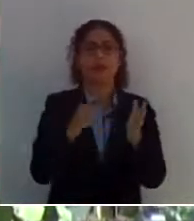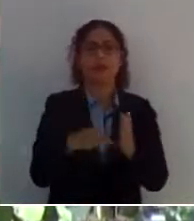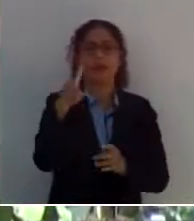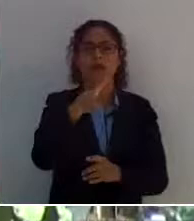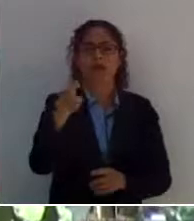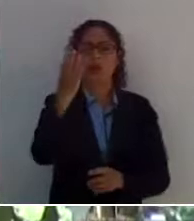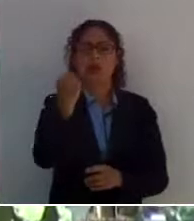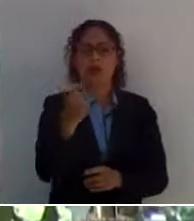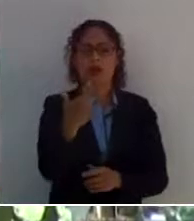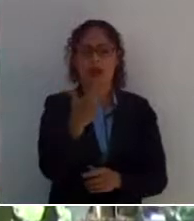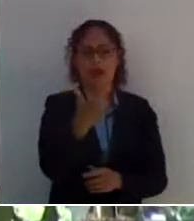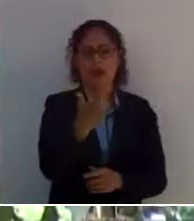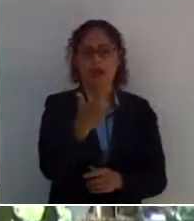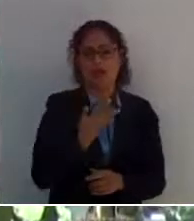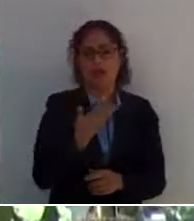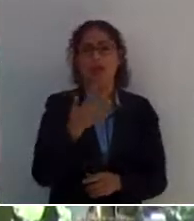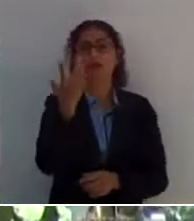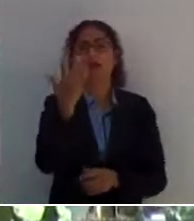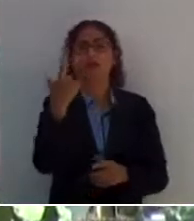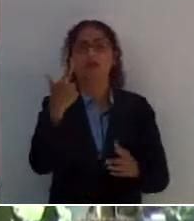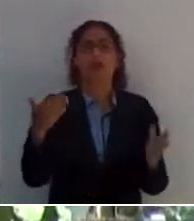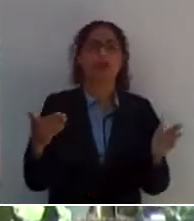de fuego,